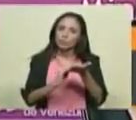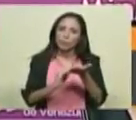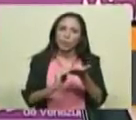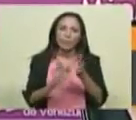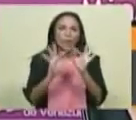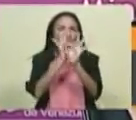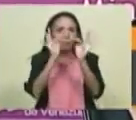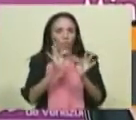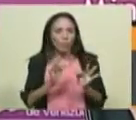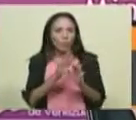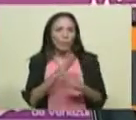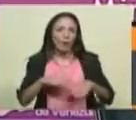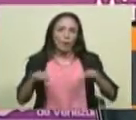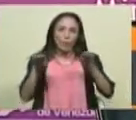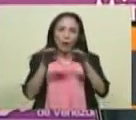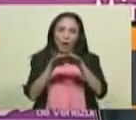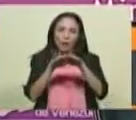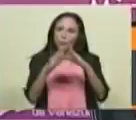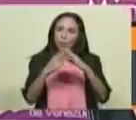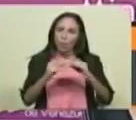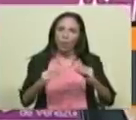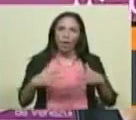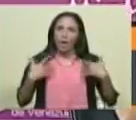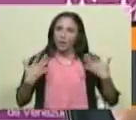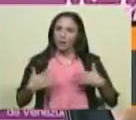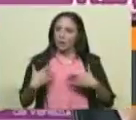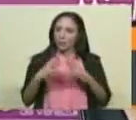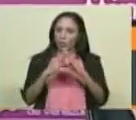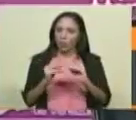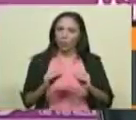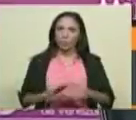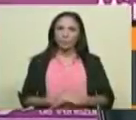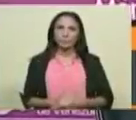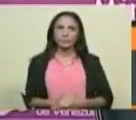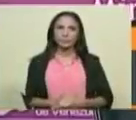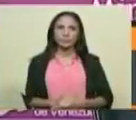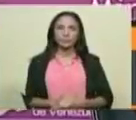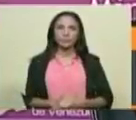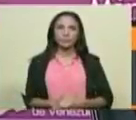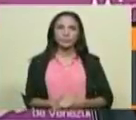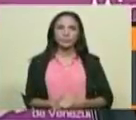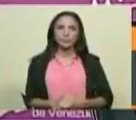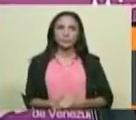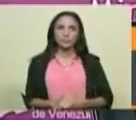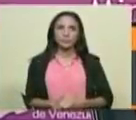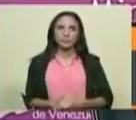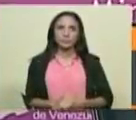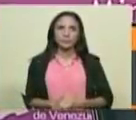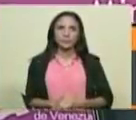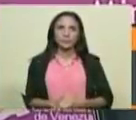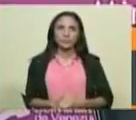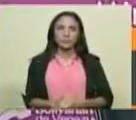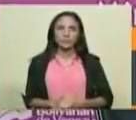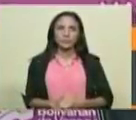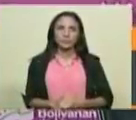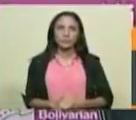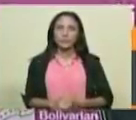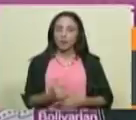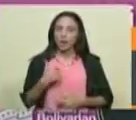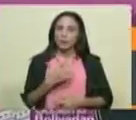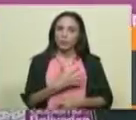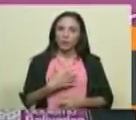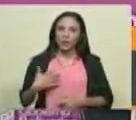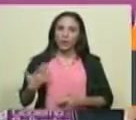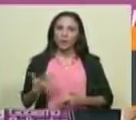para la felicidad social. Así como dice el programa por ahí, dando y dando, yo quiero pedirles